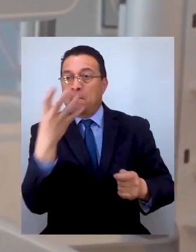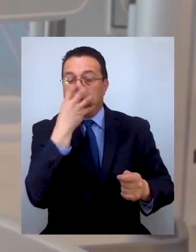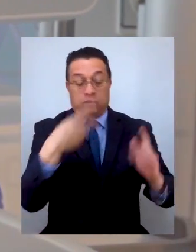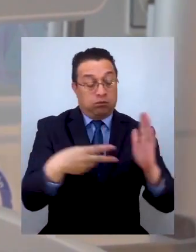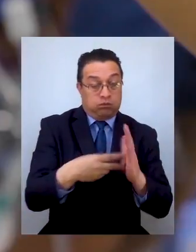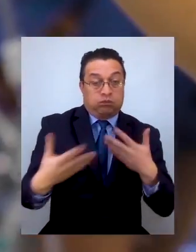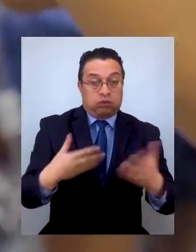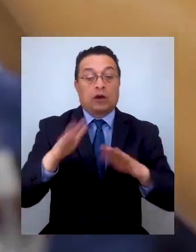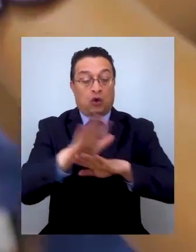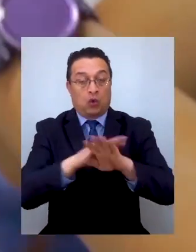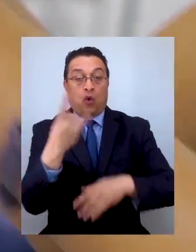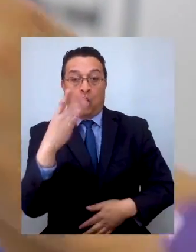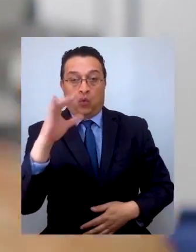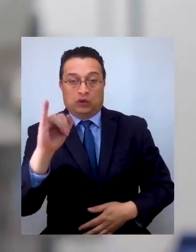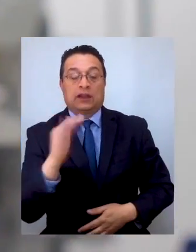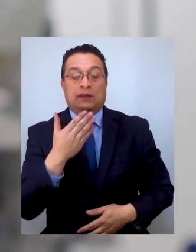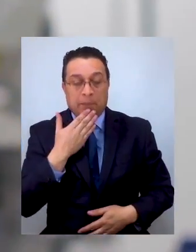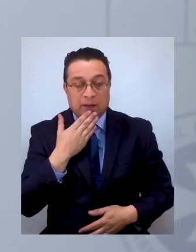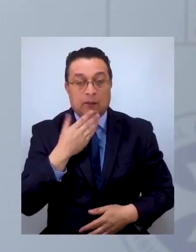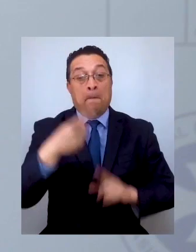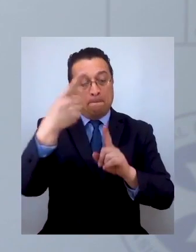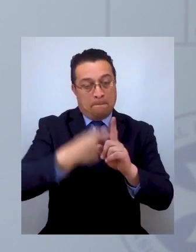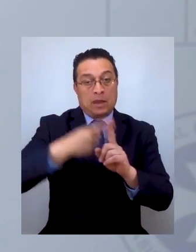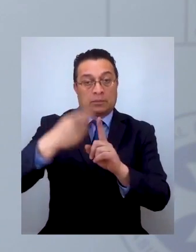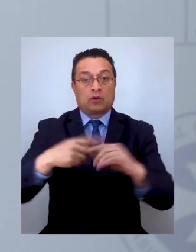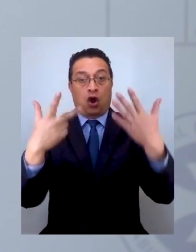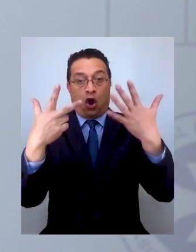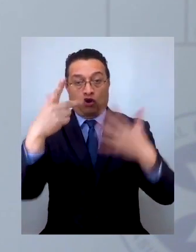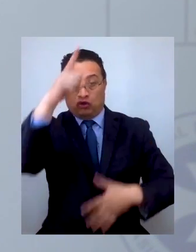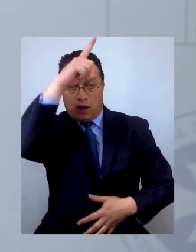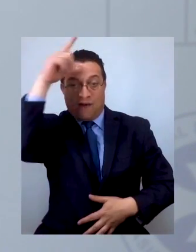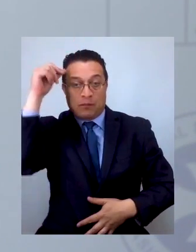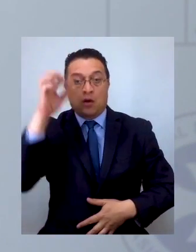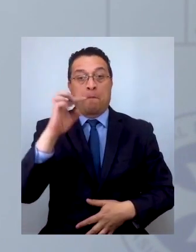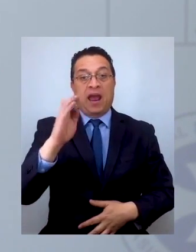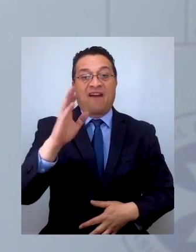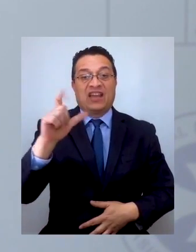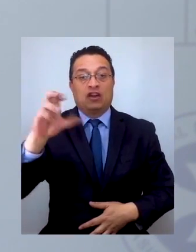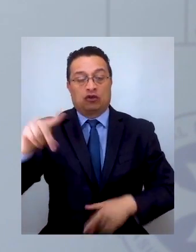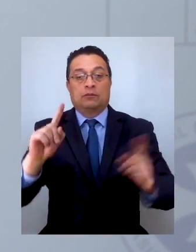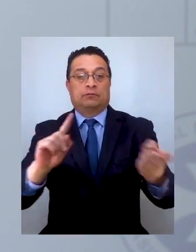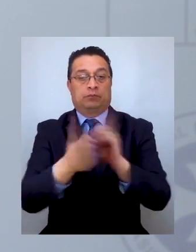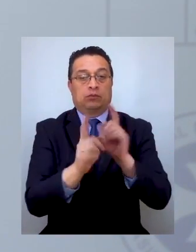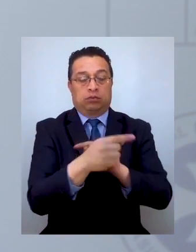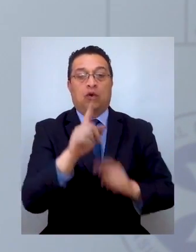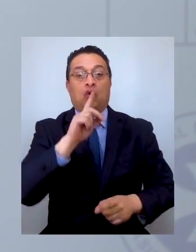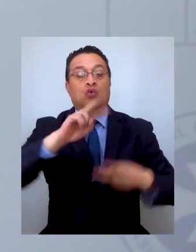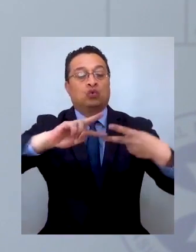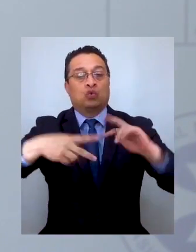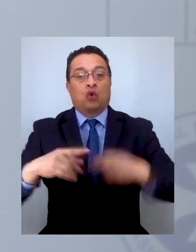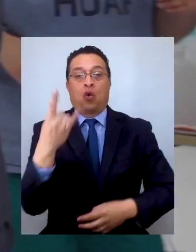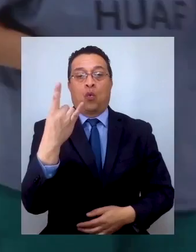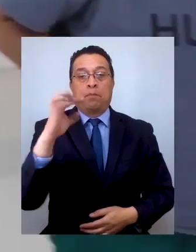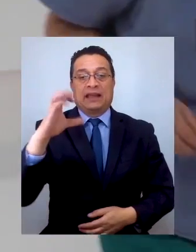ventilación mecánica y tratamiento de cuidados intensivos. Durante algunos meses, 8 enfermeros de Pabellón debieron trasladarse a reforzar los turnos